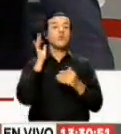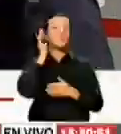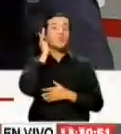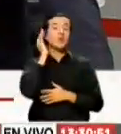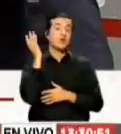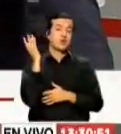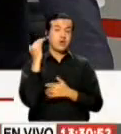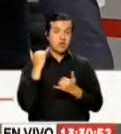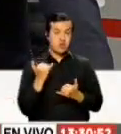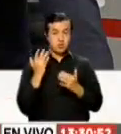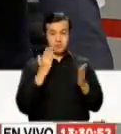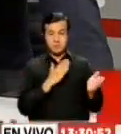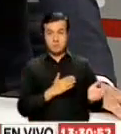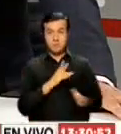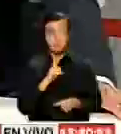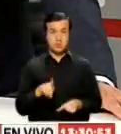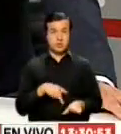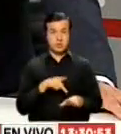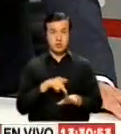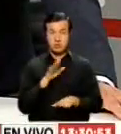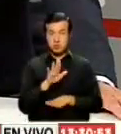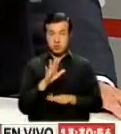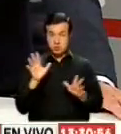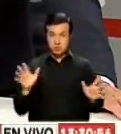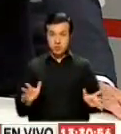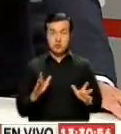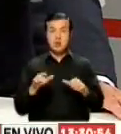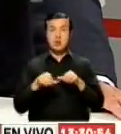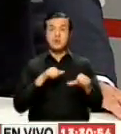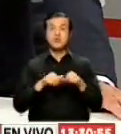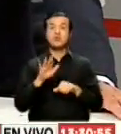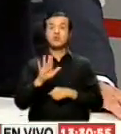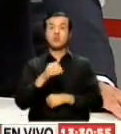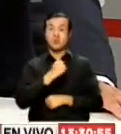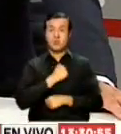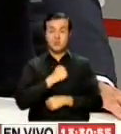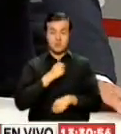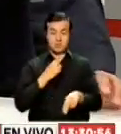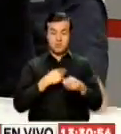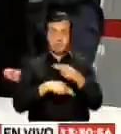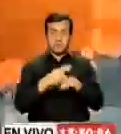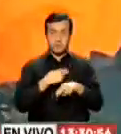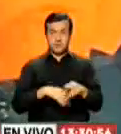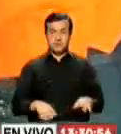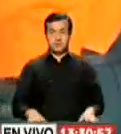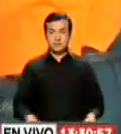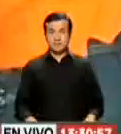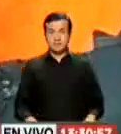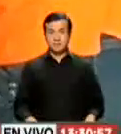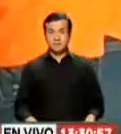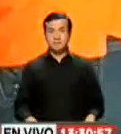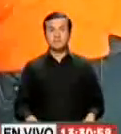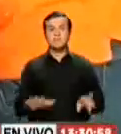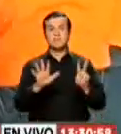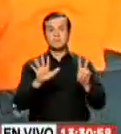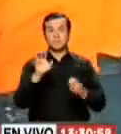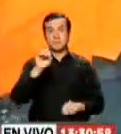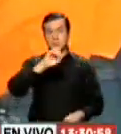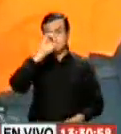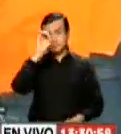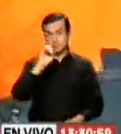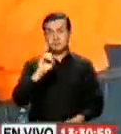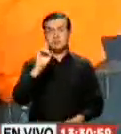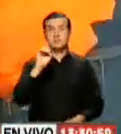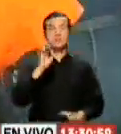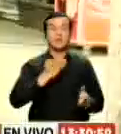casa que hoy se preparan profesionalmente para poder administrar sus pequeños negocios. Cerca del 70% de